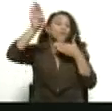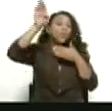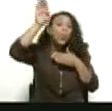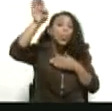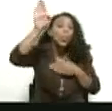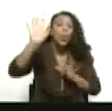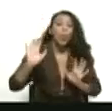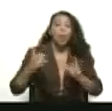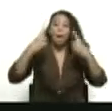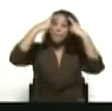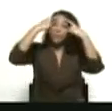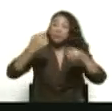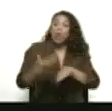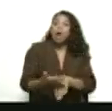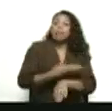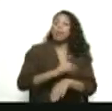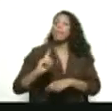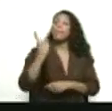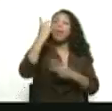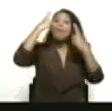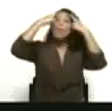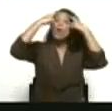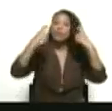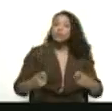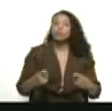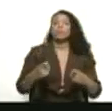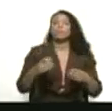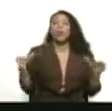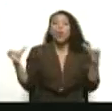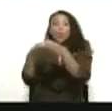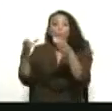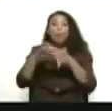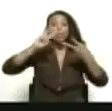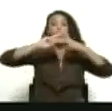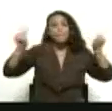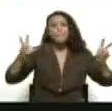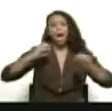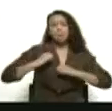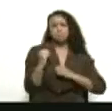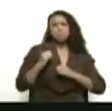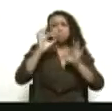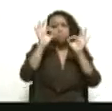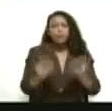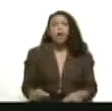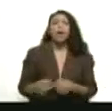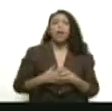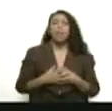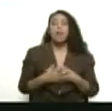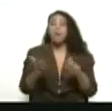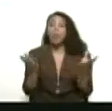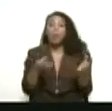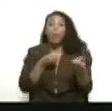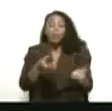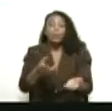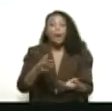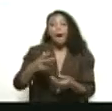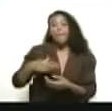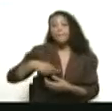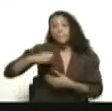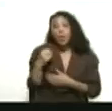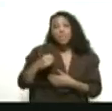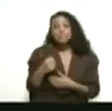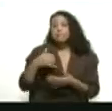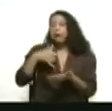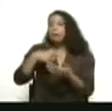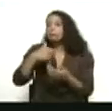desde la profesionalización hasta el fortalecimiento de los cuadrantes de paz y los elementos necesarios para la dotación, equipamiento, y